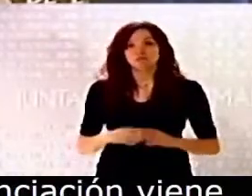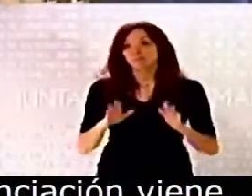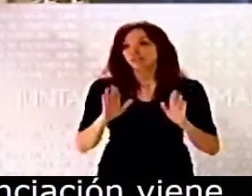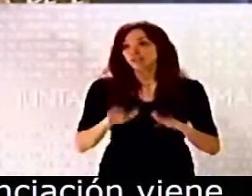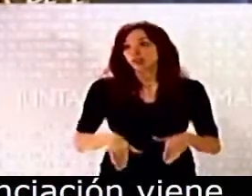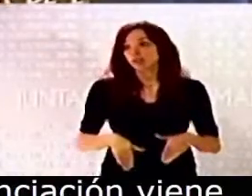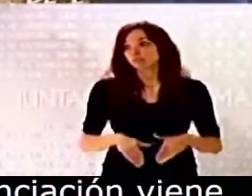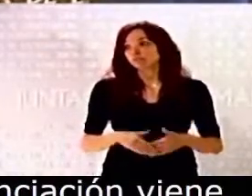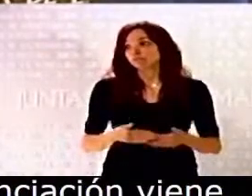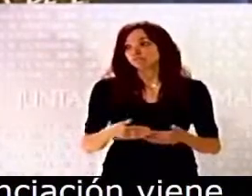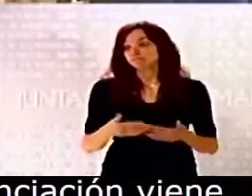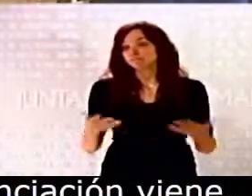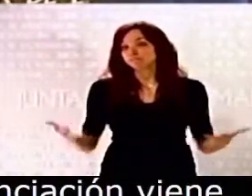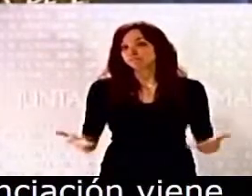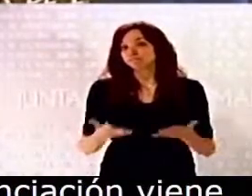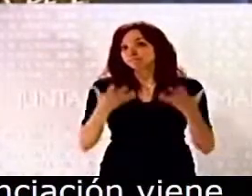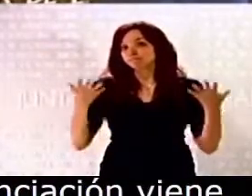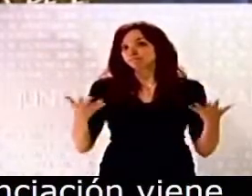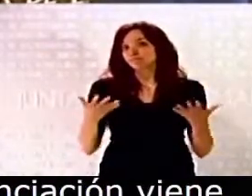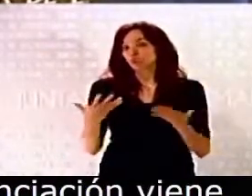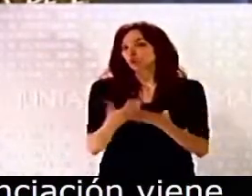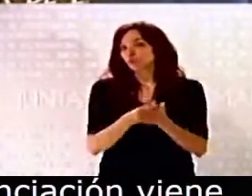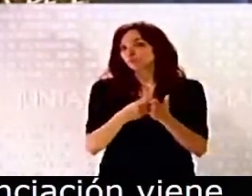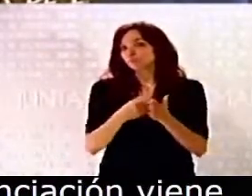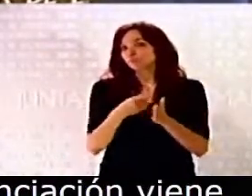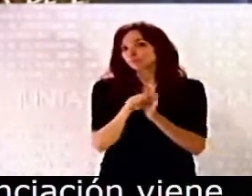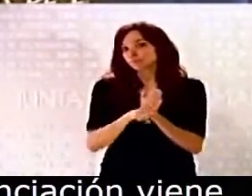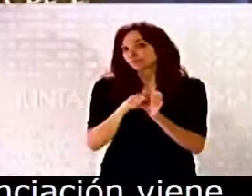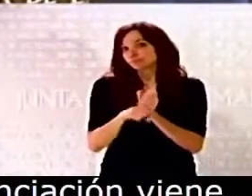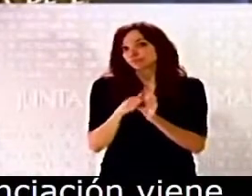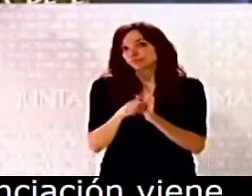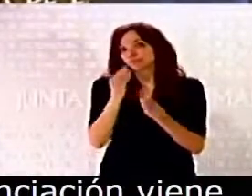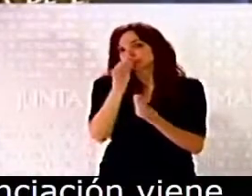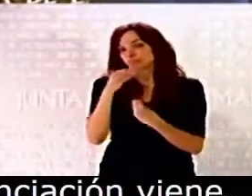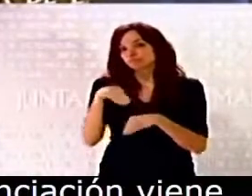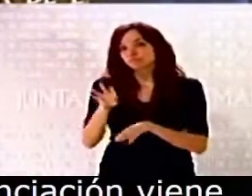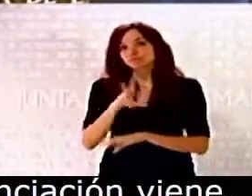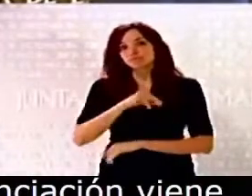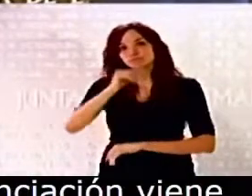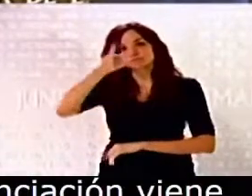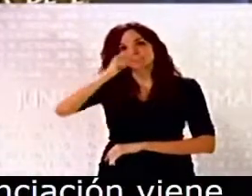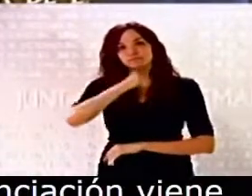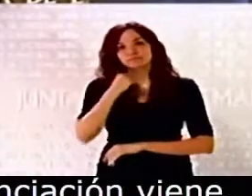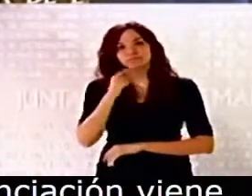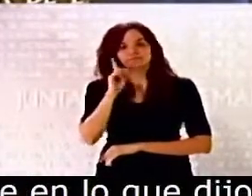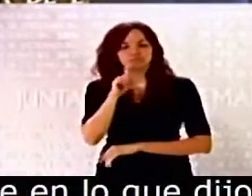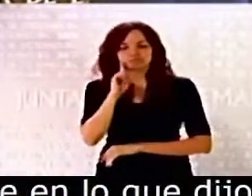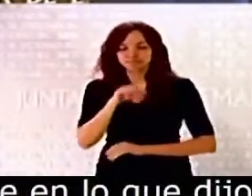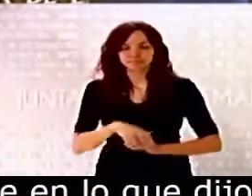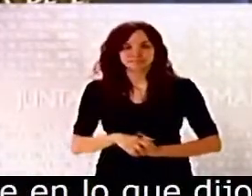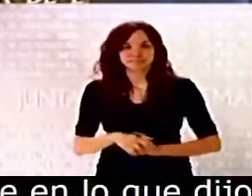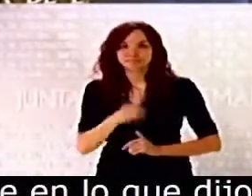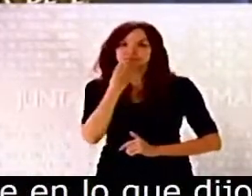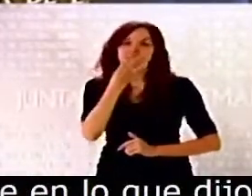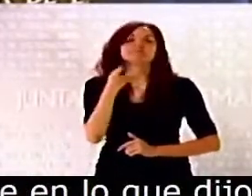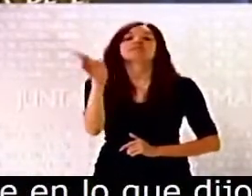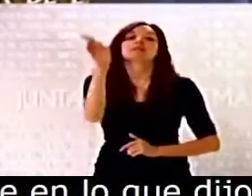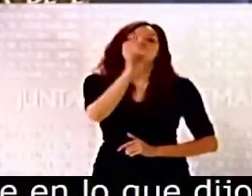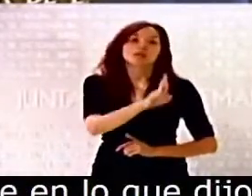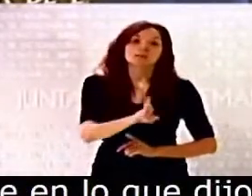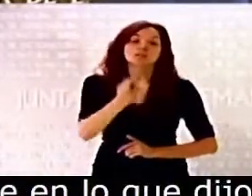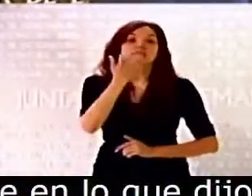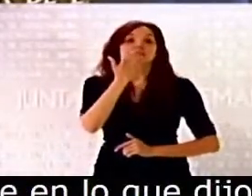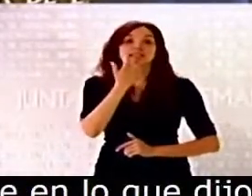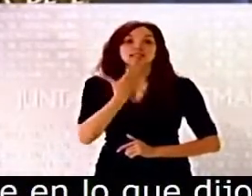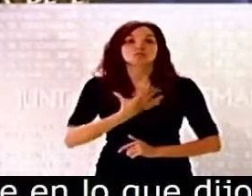en todo lo que dijo el concejal del Ayuntamiento de Badajoz, que no responde a la realidad. Pero insisto, cuando el Ayuntamiento de